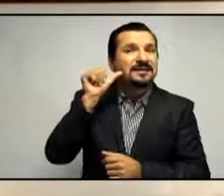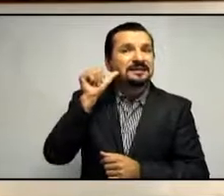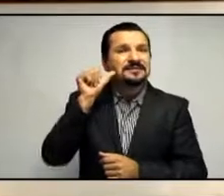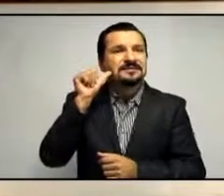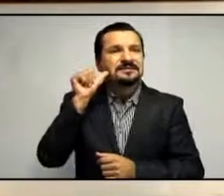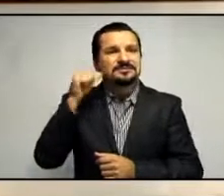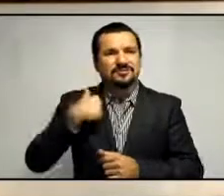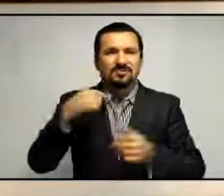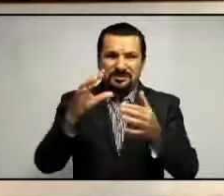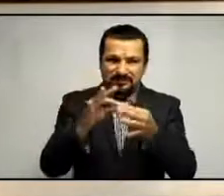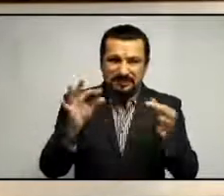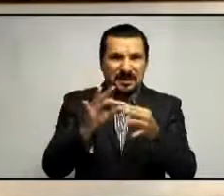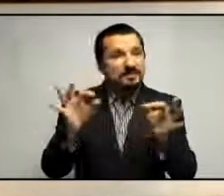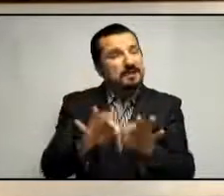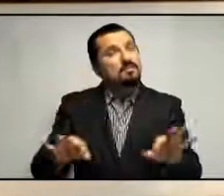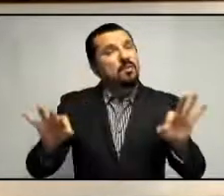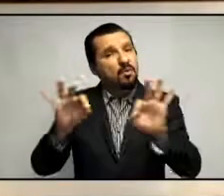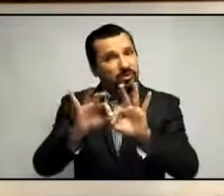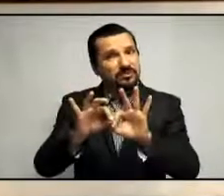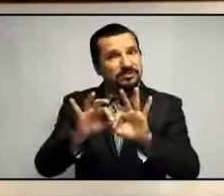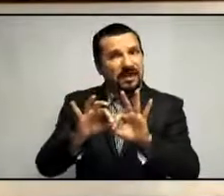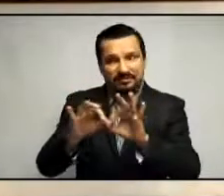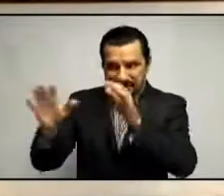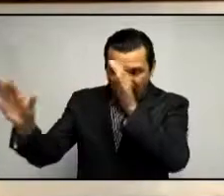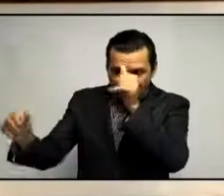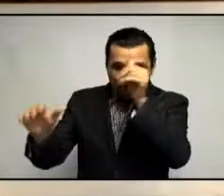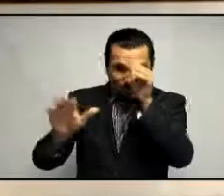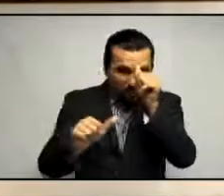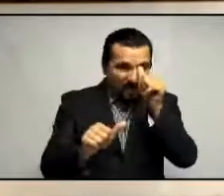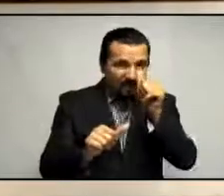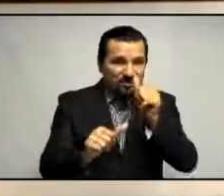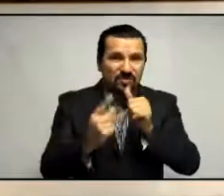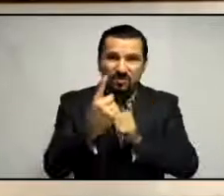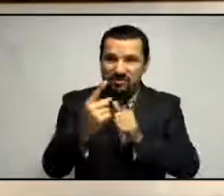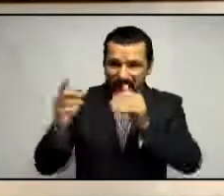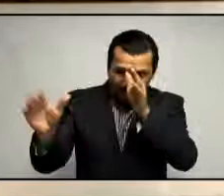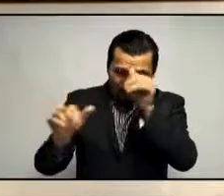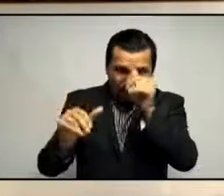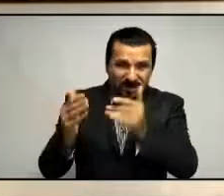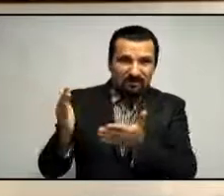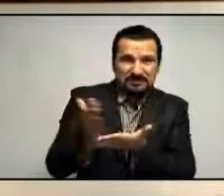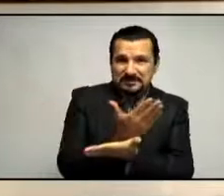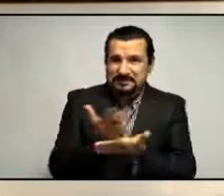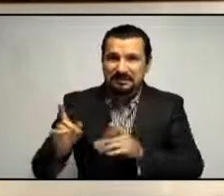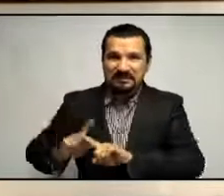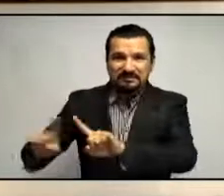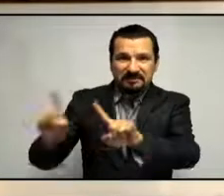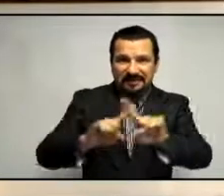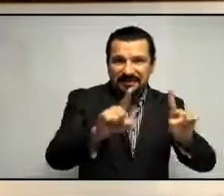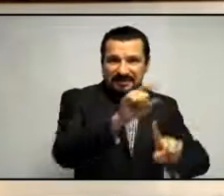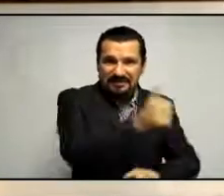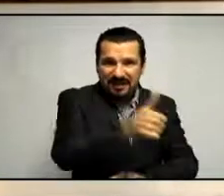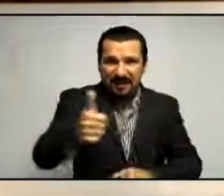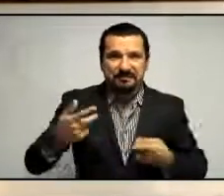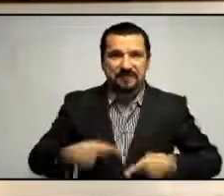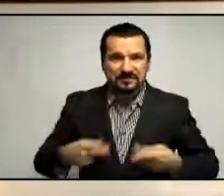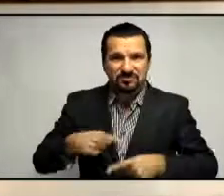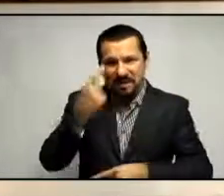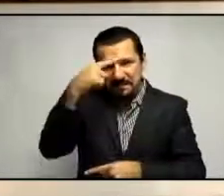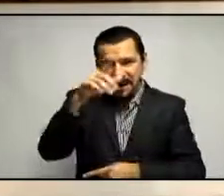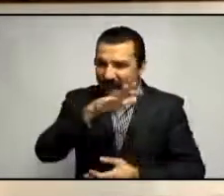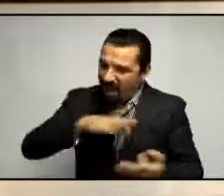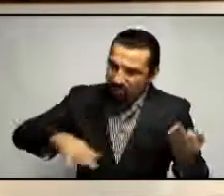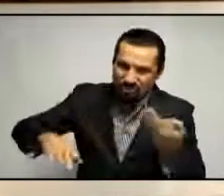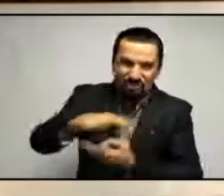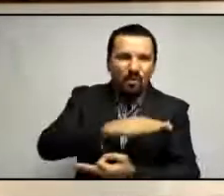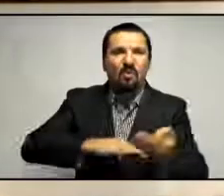la importancia de hacer una tregua que hiciera a un lado nuestras diferencias, para que todos nos pongamos a